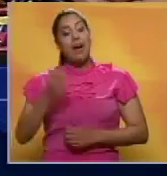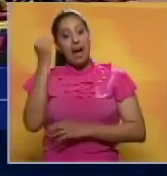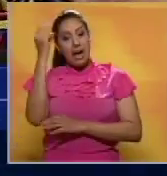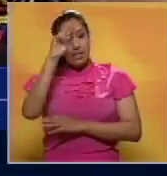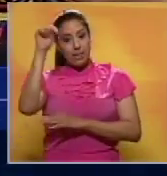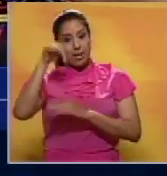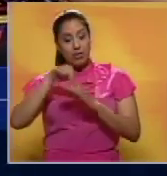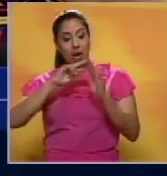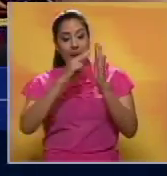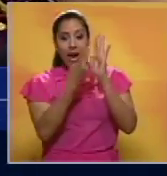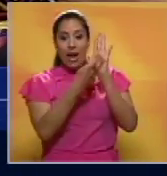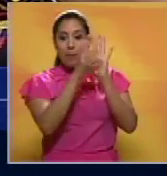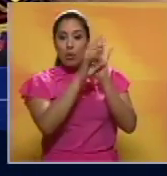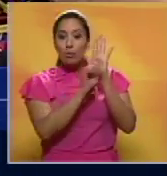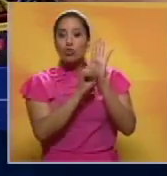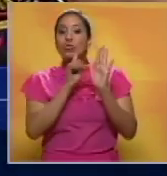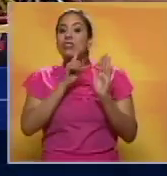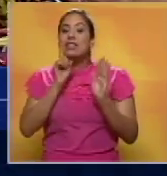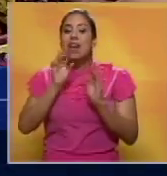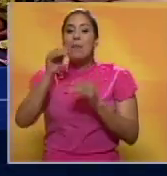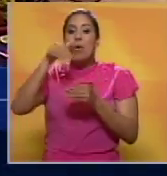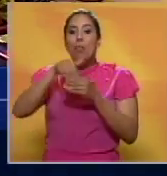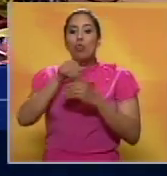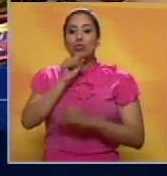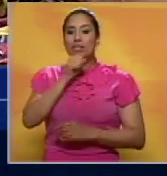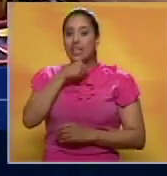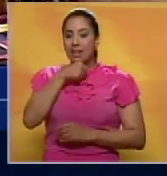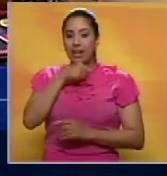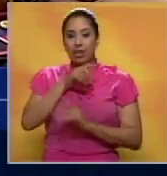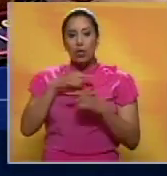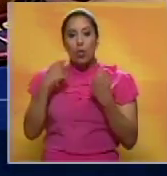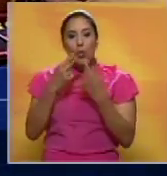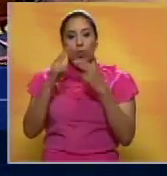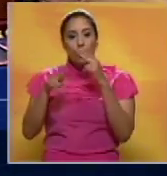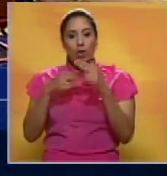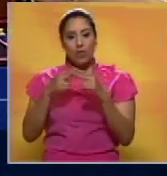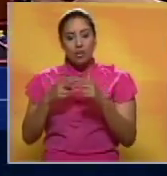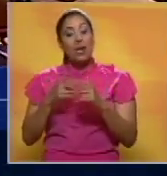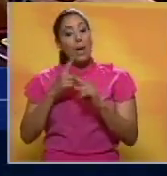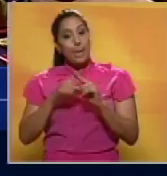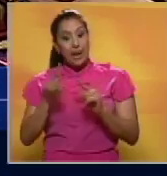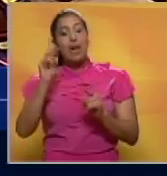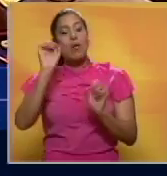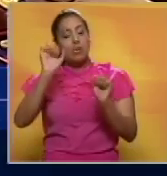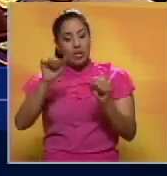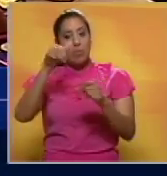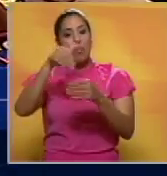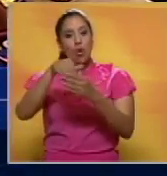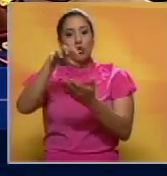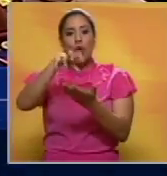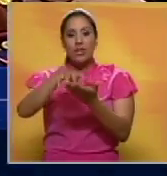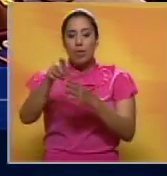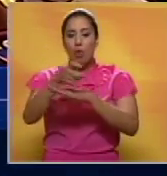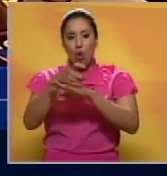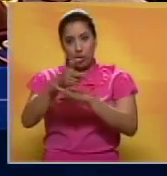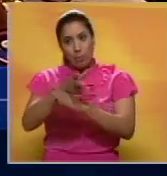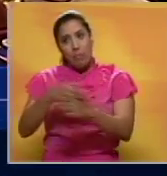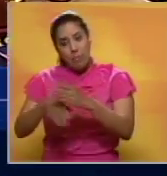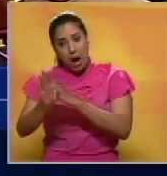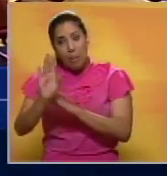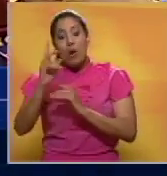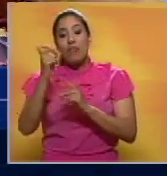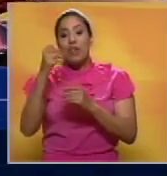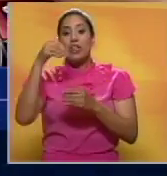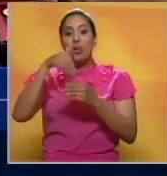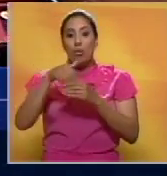Asamblea Nacional Constituyente son elecciones secretas, directas y universales. Si hay elecciones regionales, nosotros iremos. y